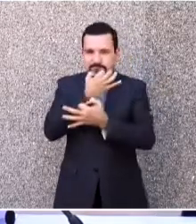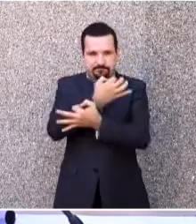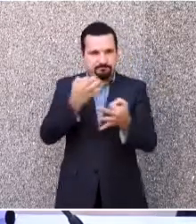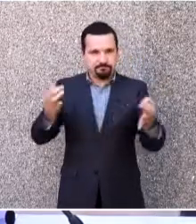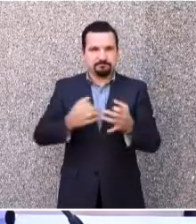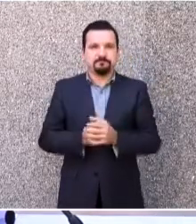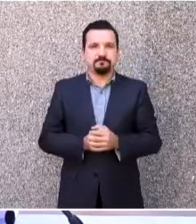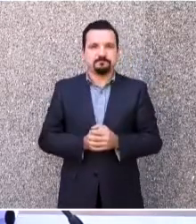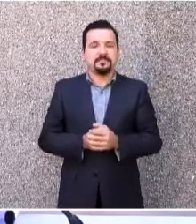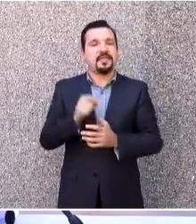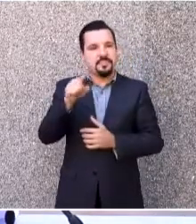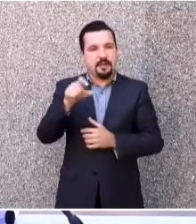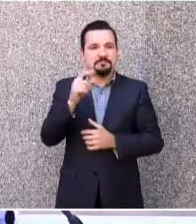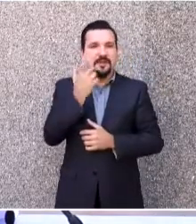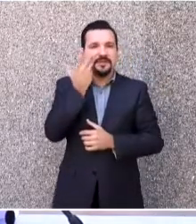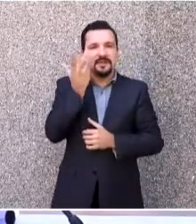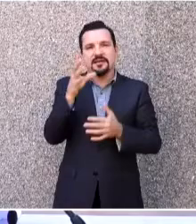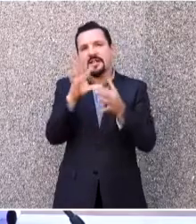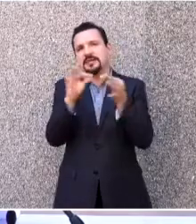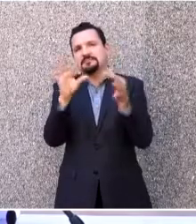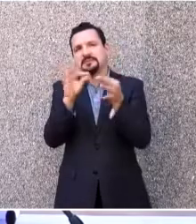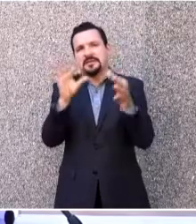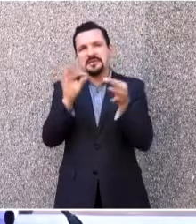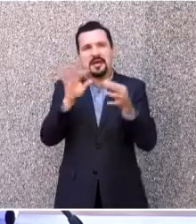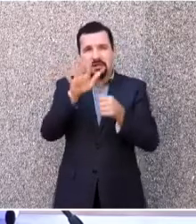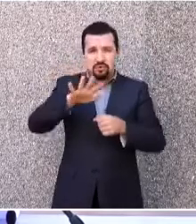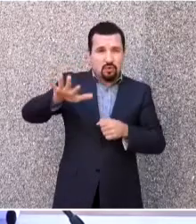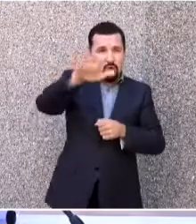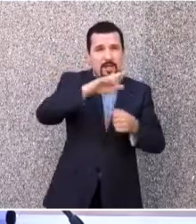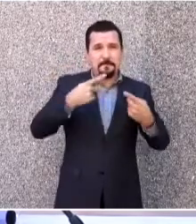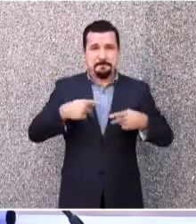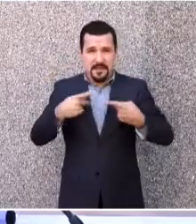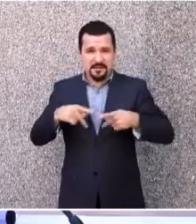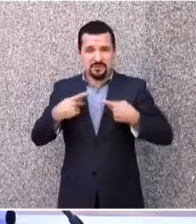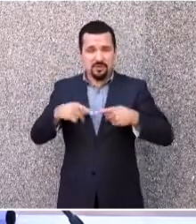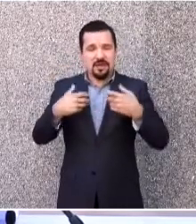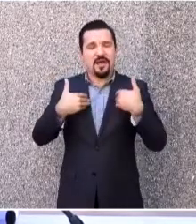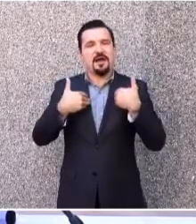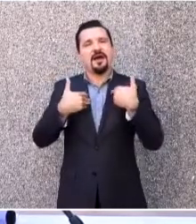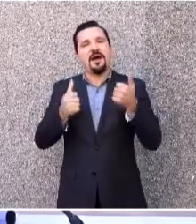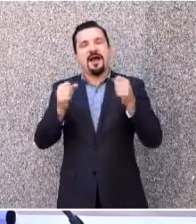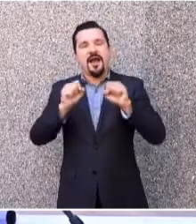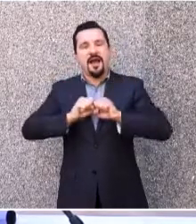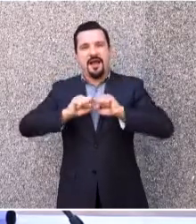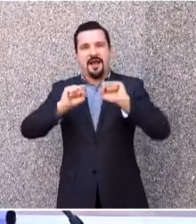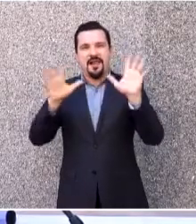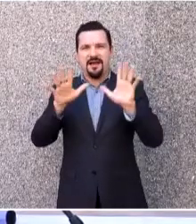Quererles comentar y que le quede muy clara a la sociedad civil que